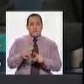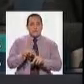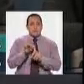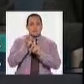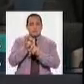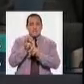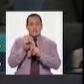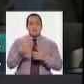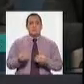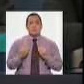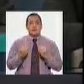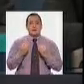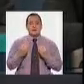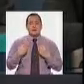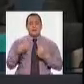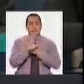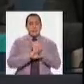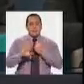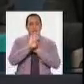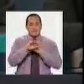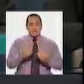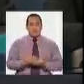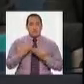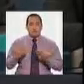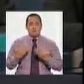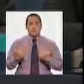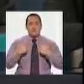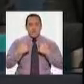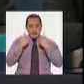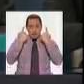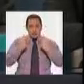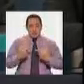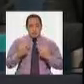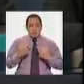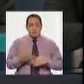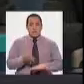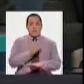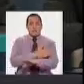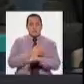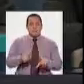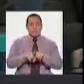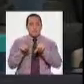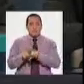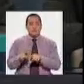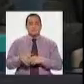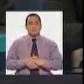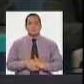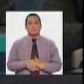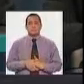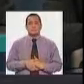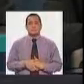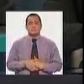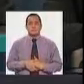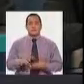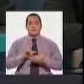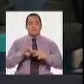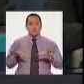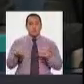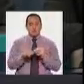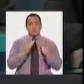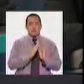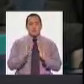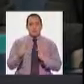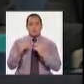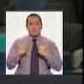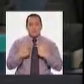especial para la defensa del caso y decidimos entonces, además, que este proceso